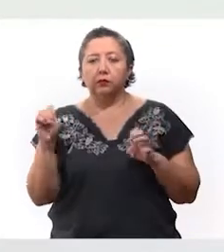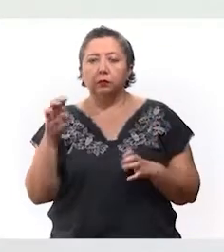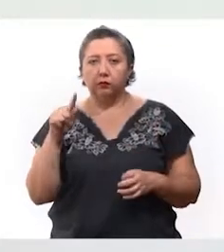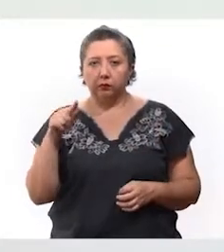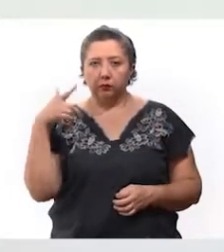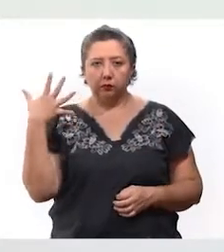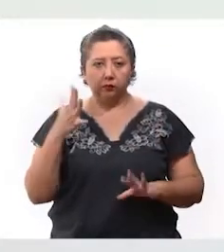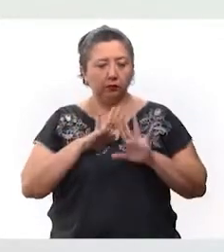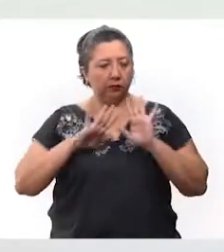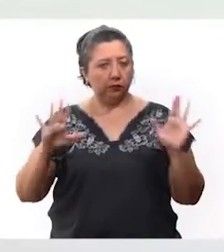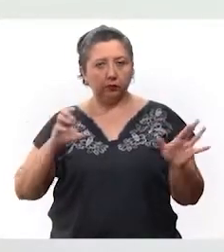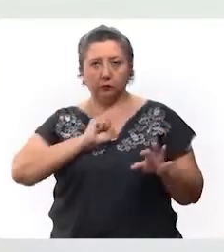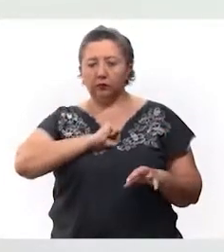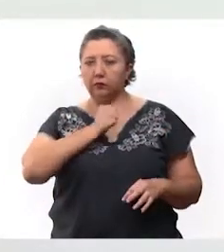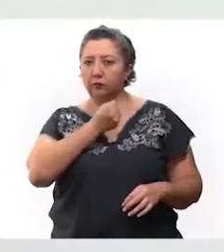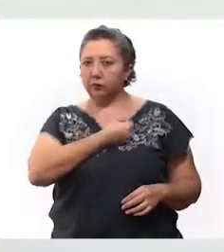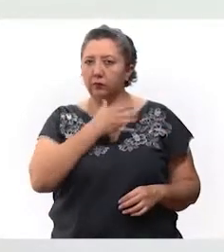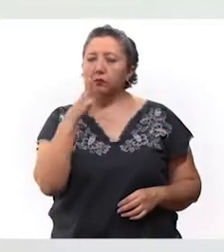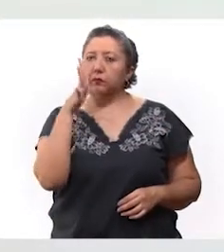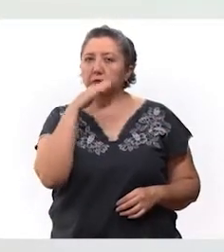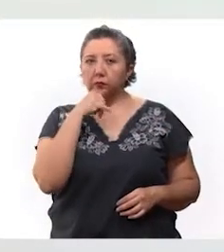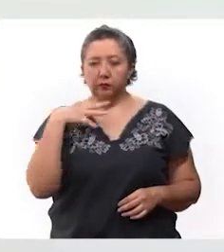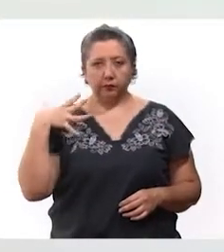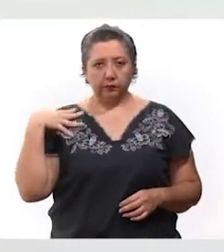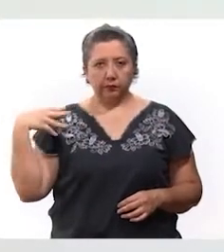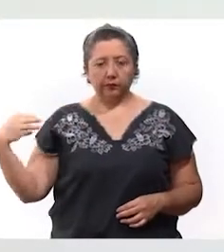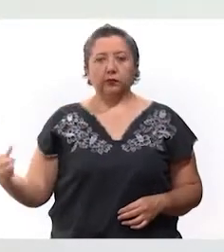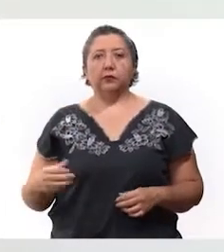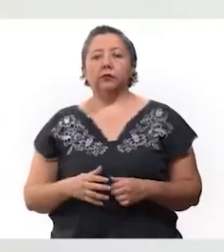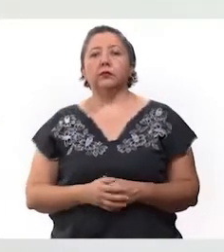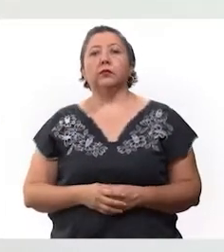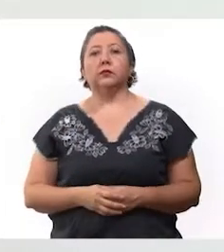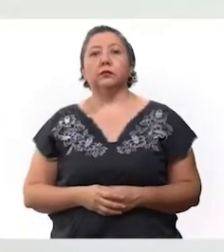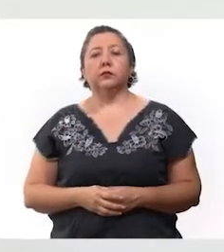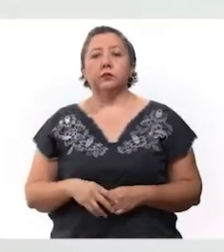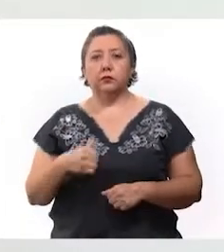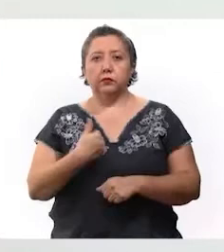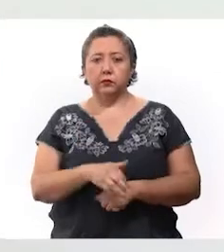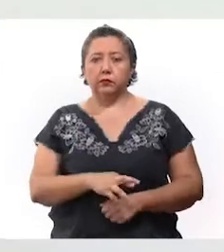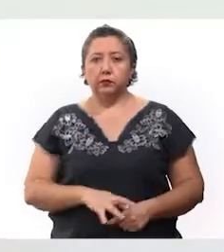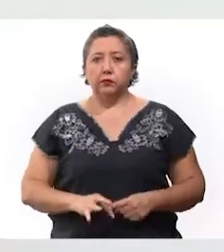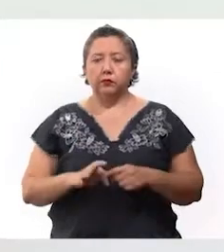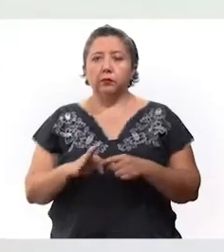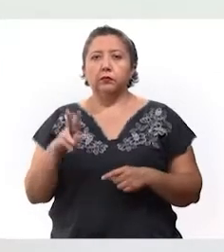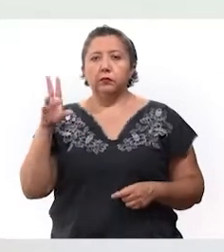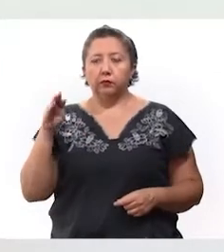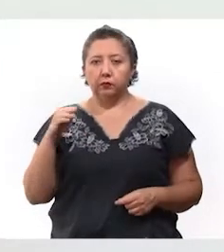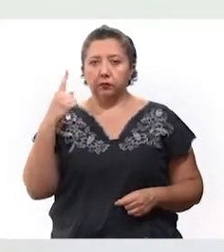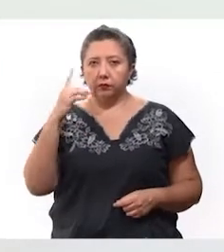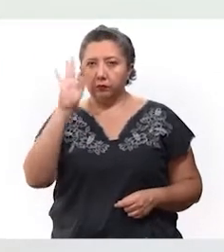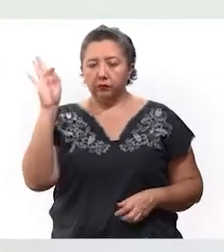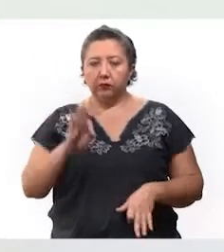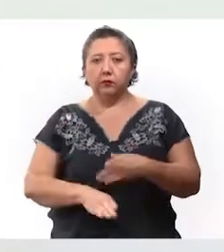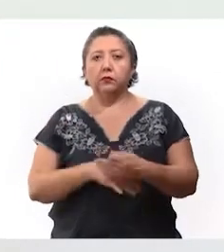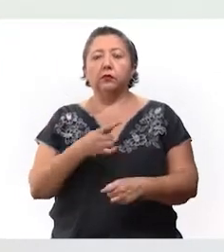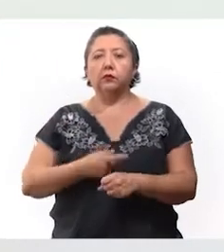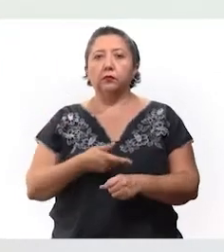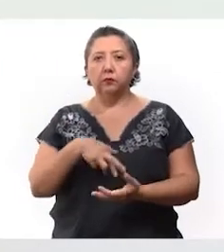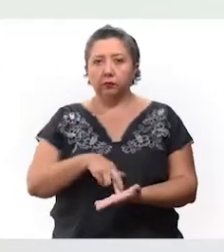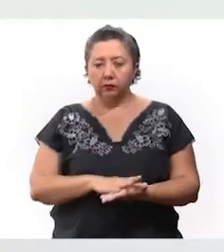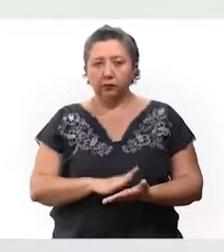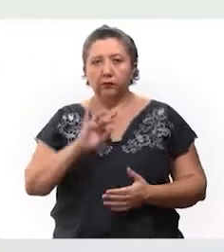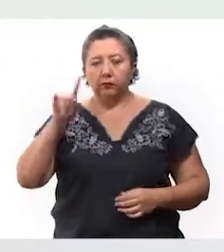69.975 pacientes ya se recuperaron, no presentan síntomas ni pueden contagiar. Esta cifra representa el 91% del total de